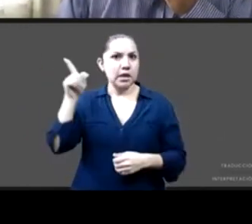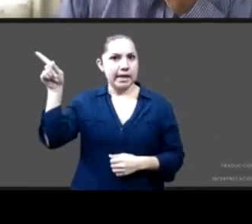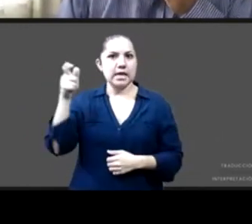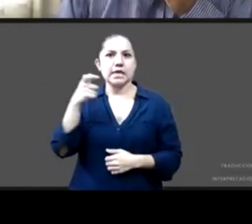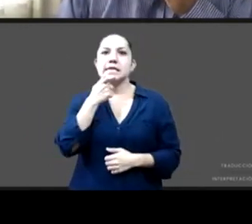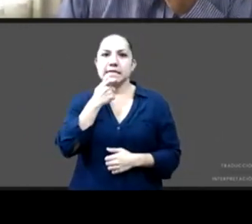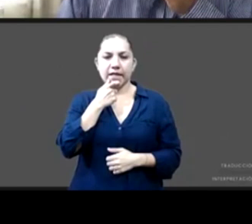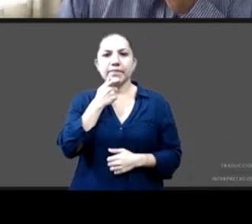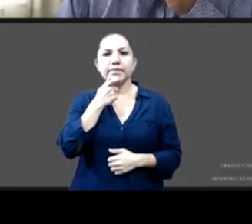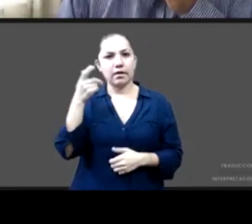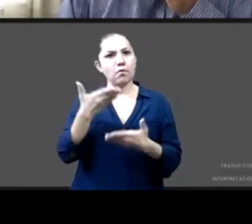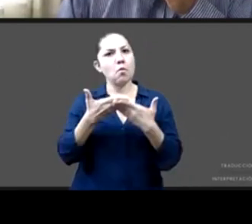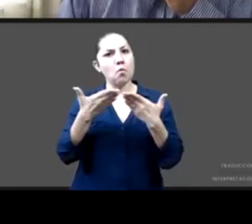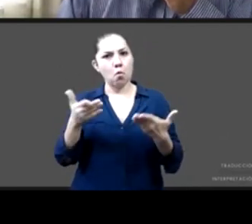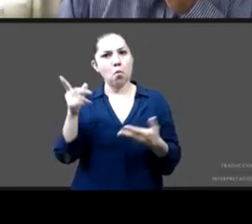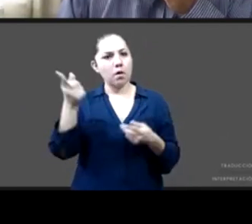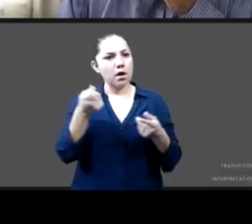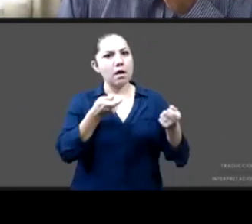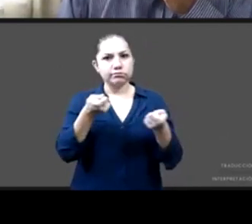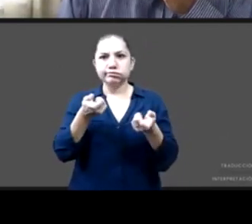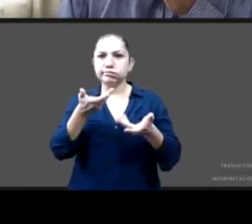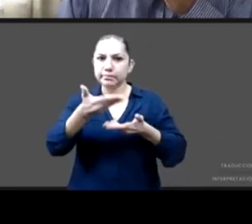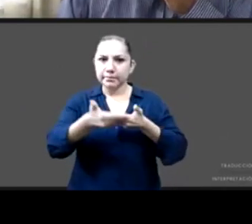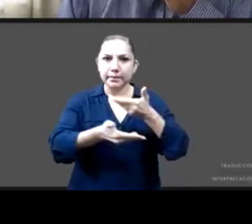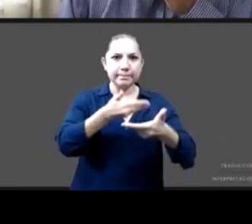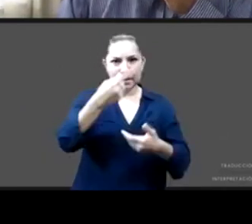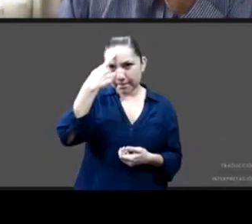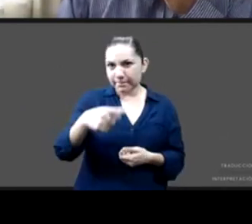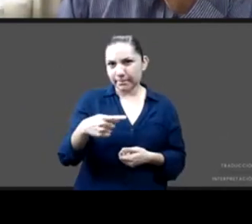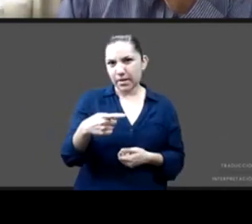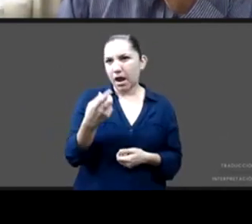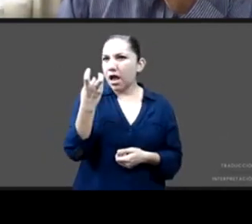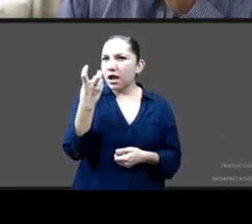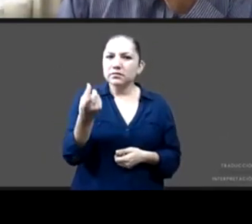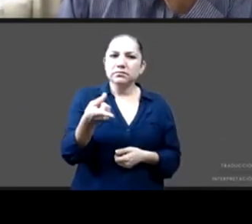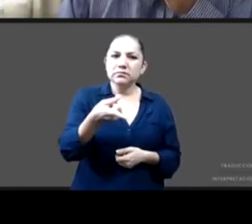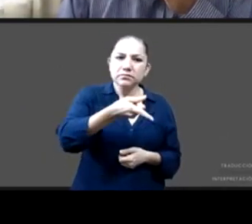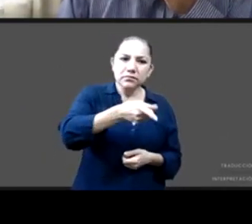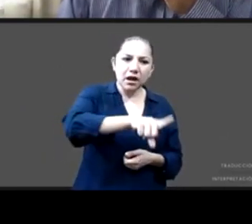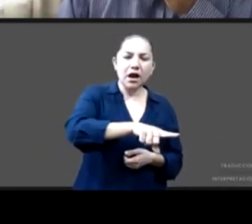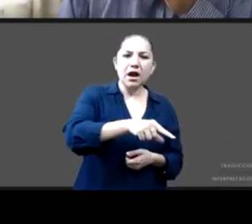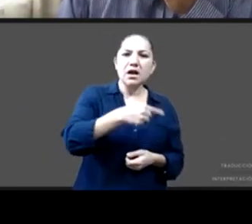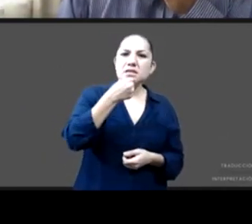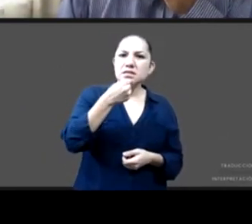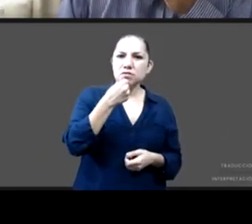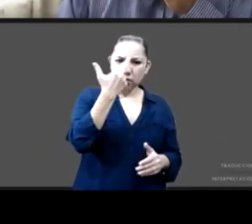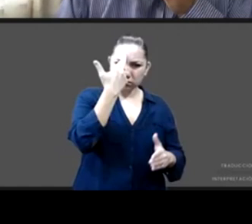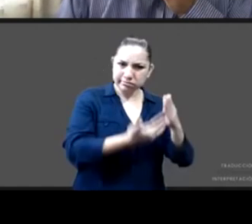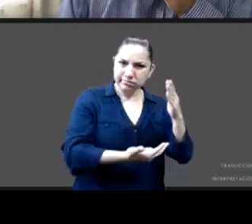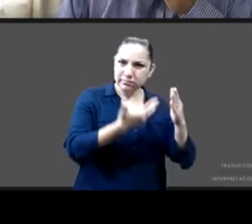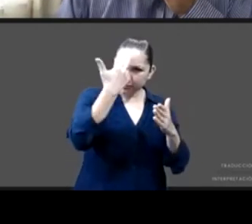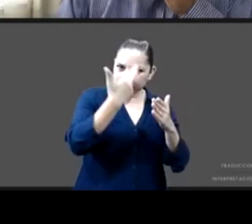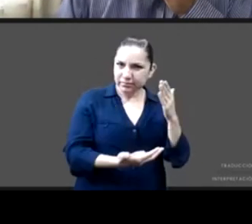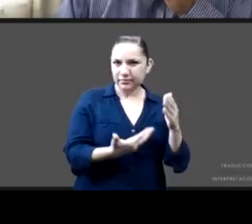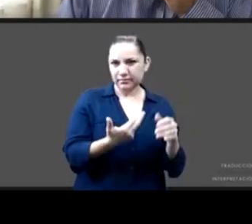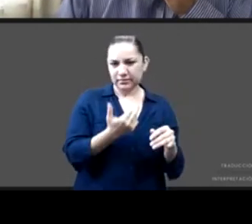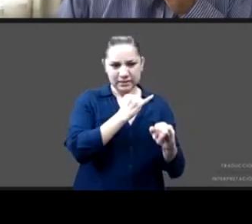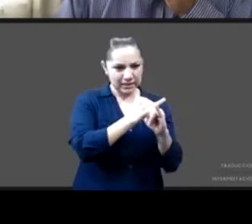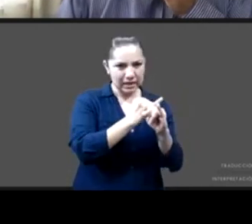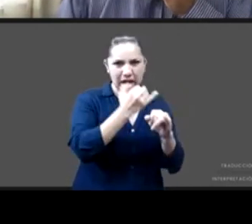dentro de la Alianza Global también para poner fin a todas las formas de violencia contra niños, niñas y adolescentes.